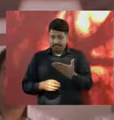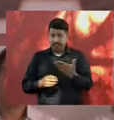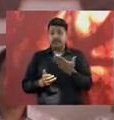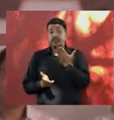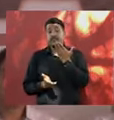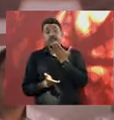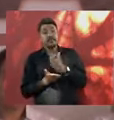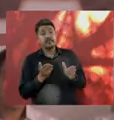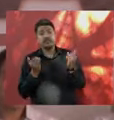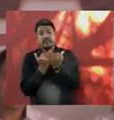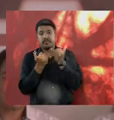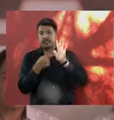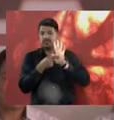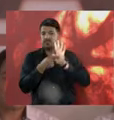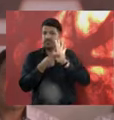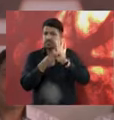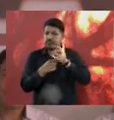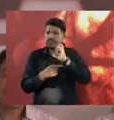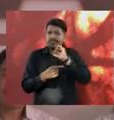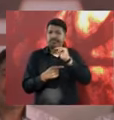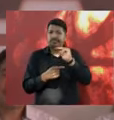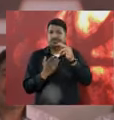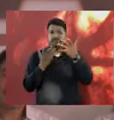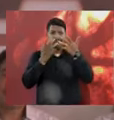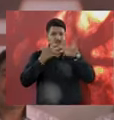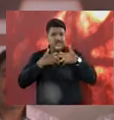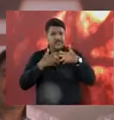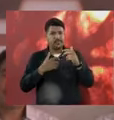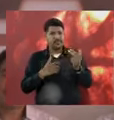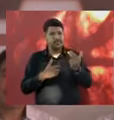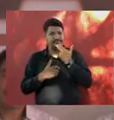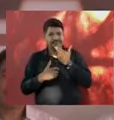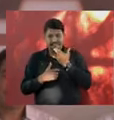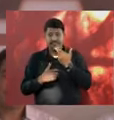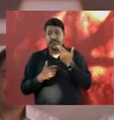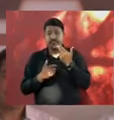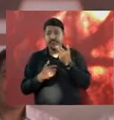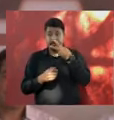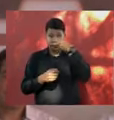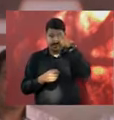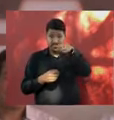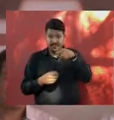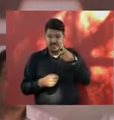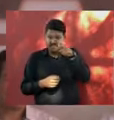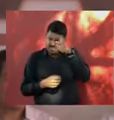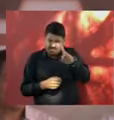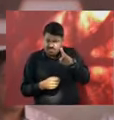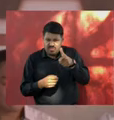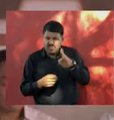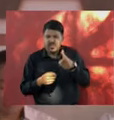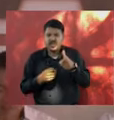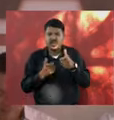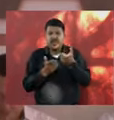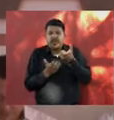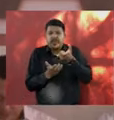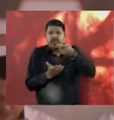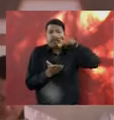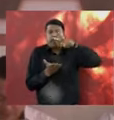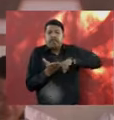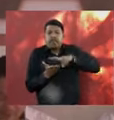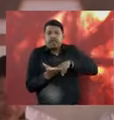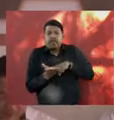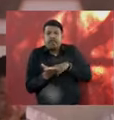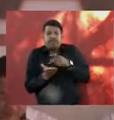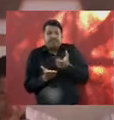demostrado que ha funcionado. Miren la economía de México, Nuestro peso, ¿se acuerdan que decían?